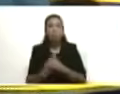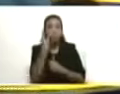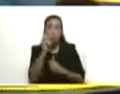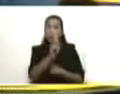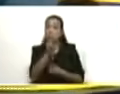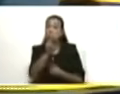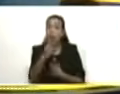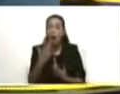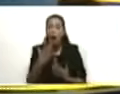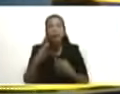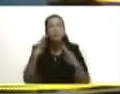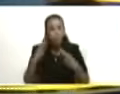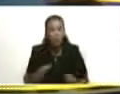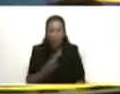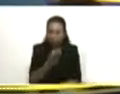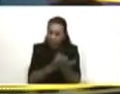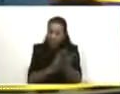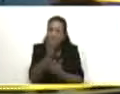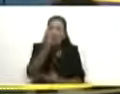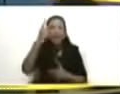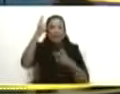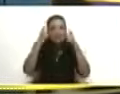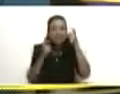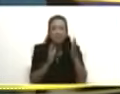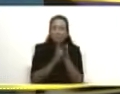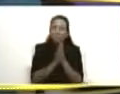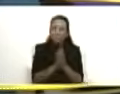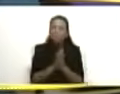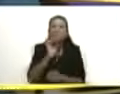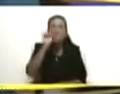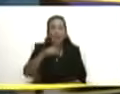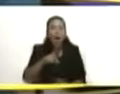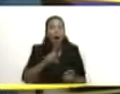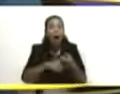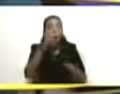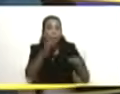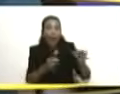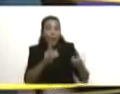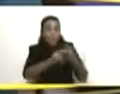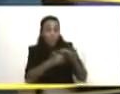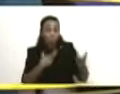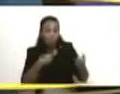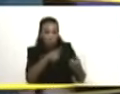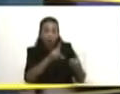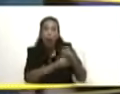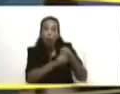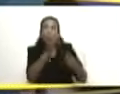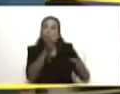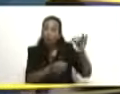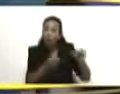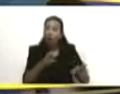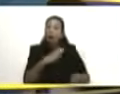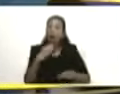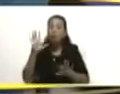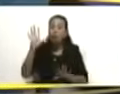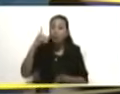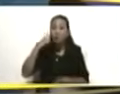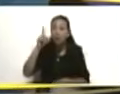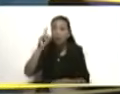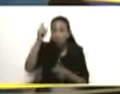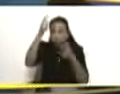Y ha valido la pena la lealtad, Cilia. Cilia fue abogada del comandante Chávez